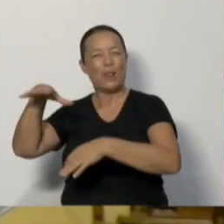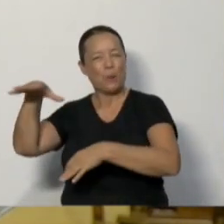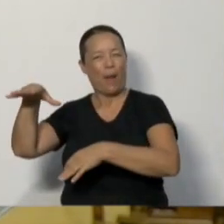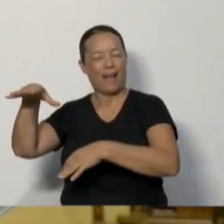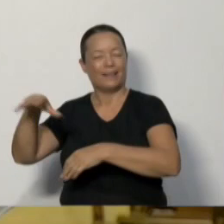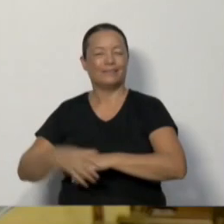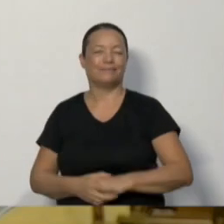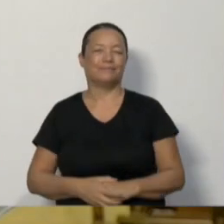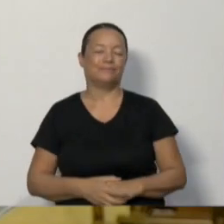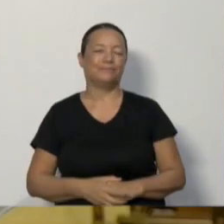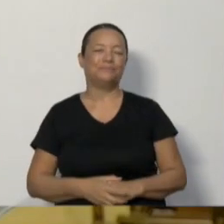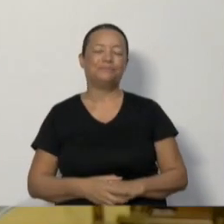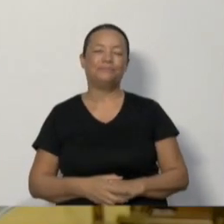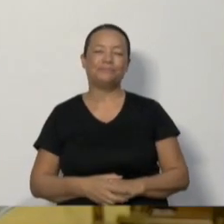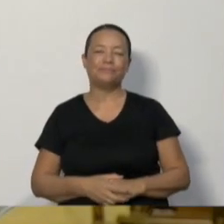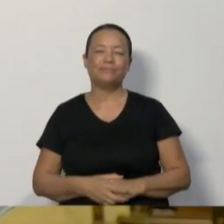ir.